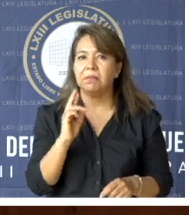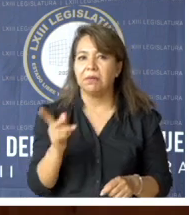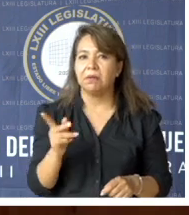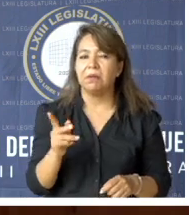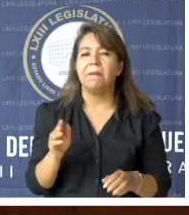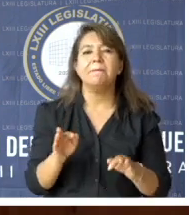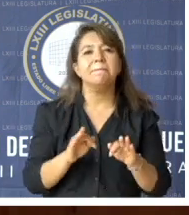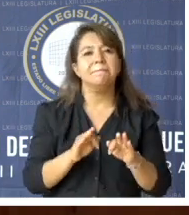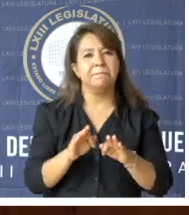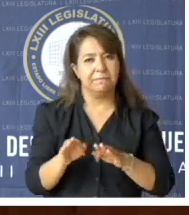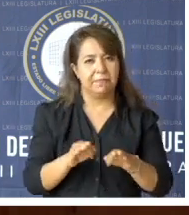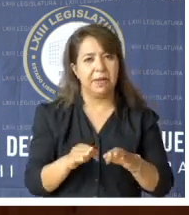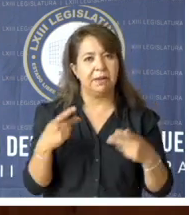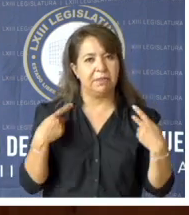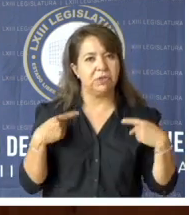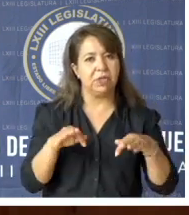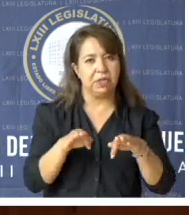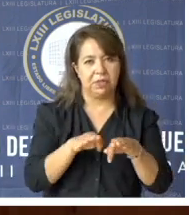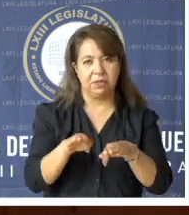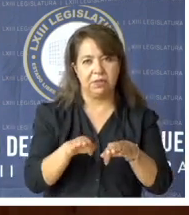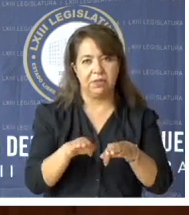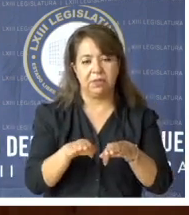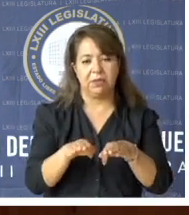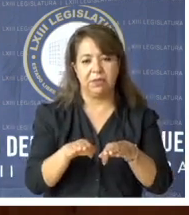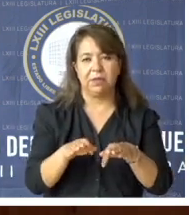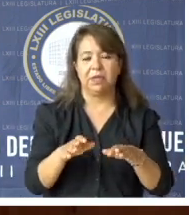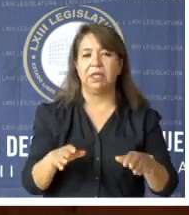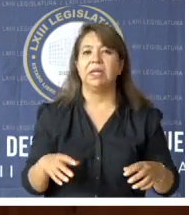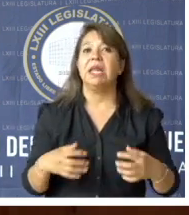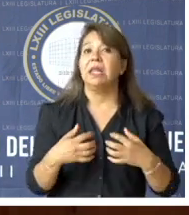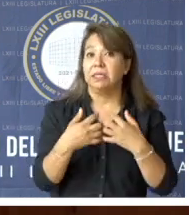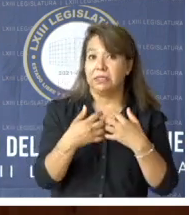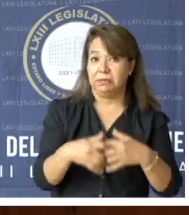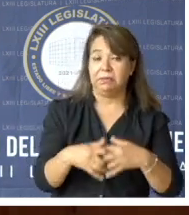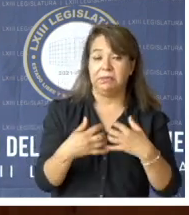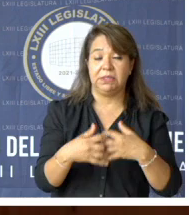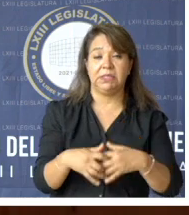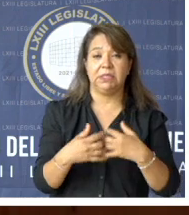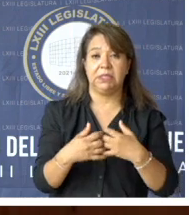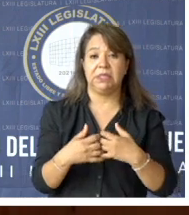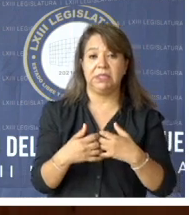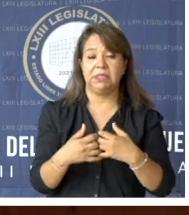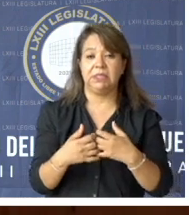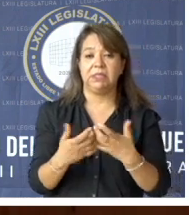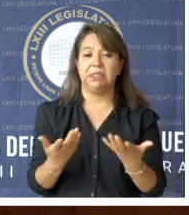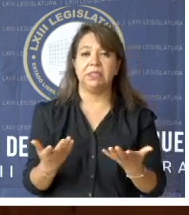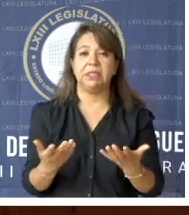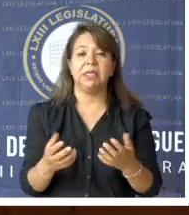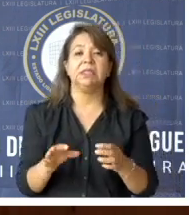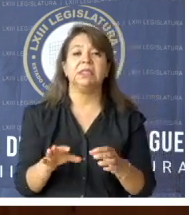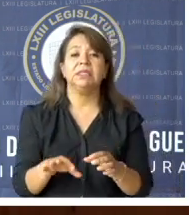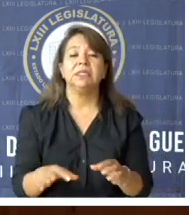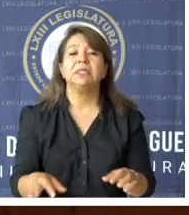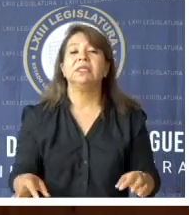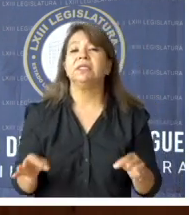corporativa conservadora. Aunque la mayoría de las empresas resaltan la importancia de su capital humano,